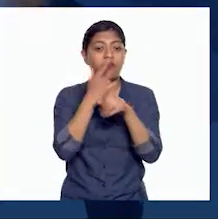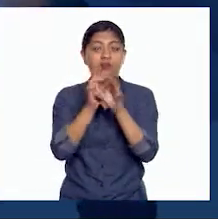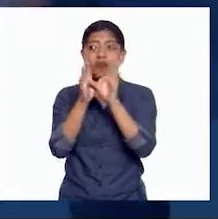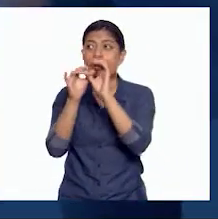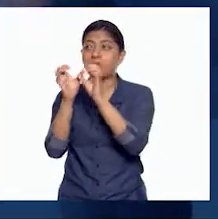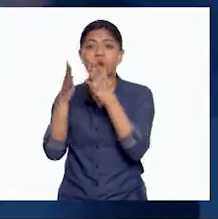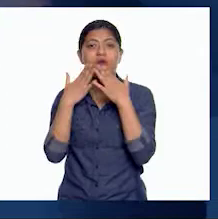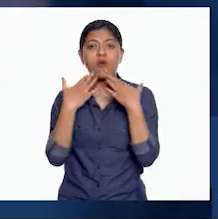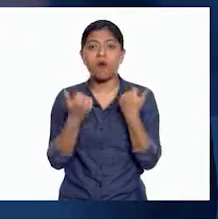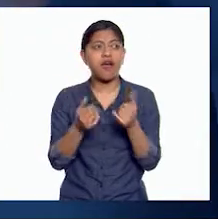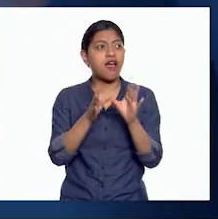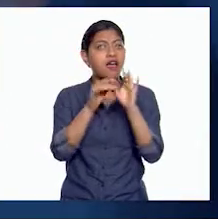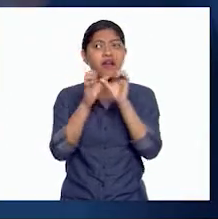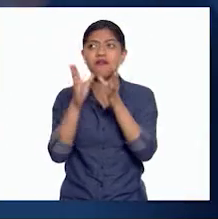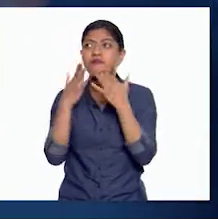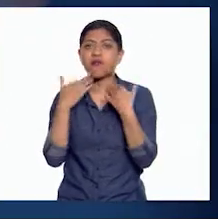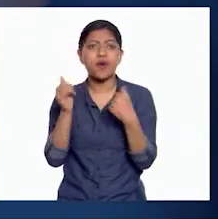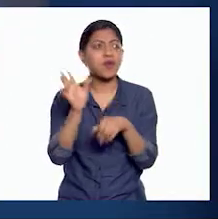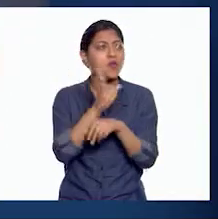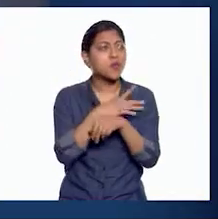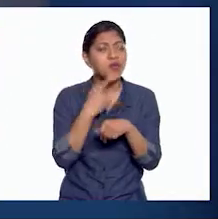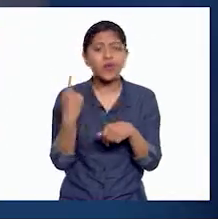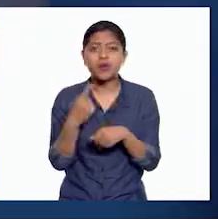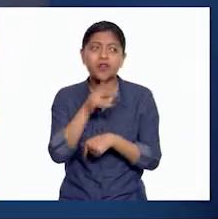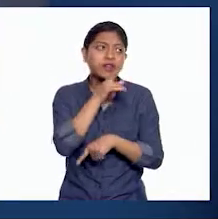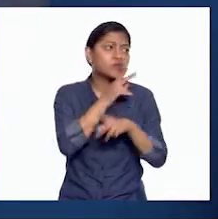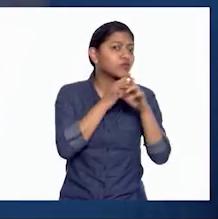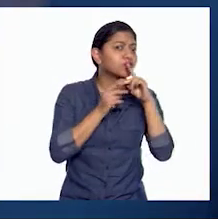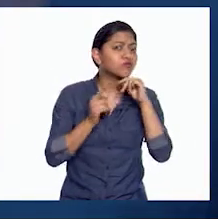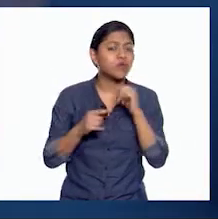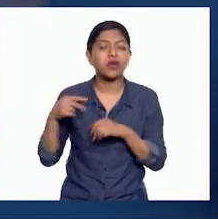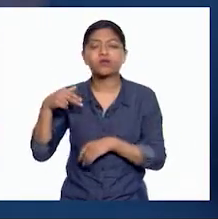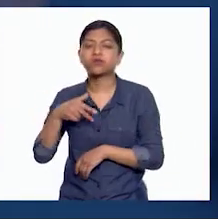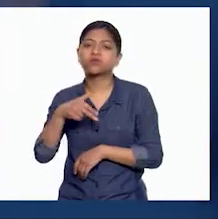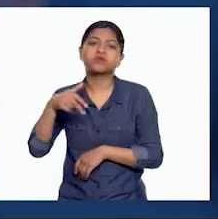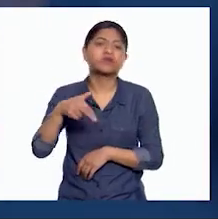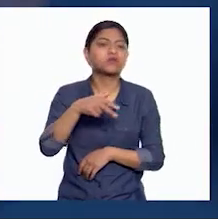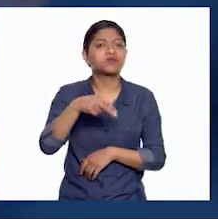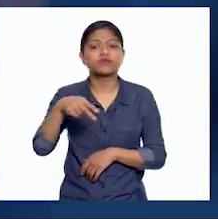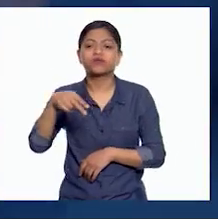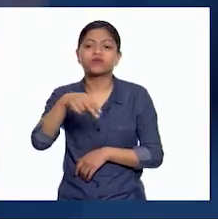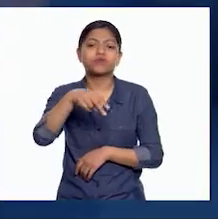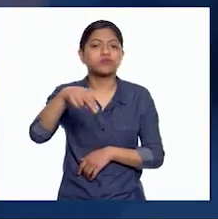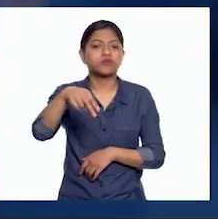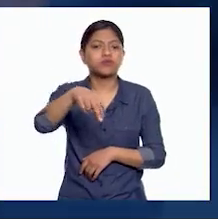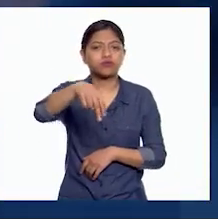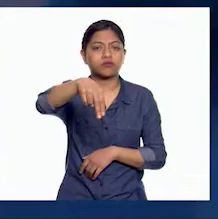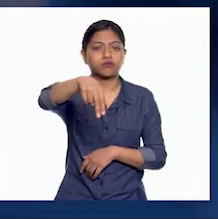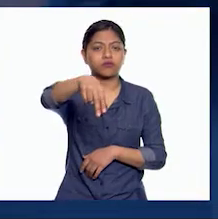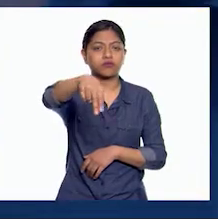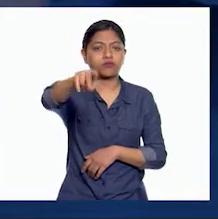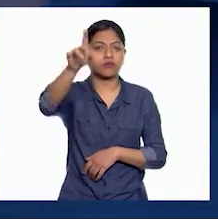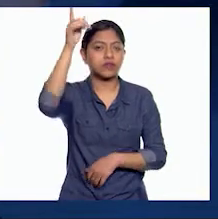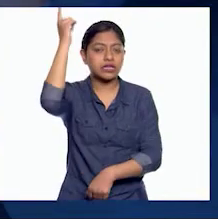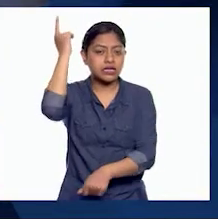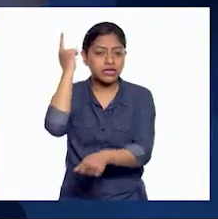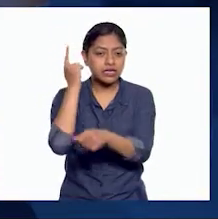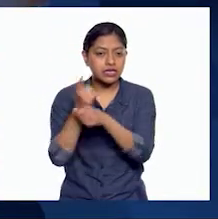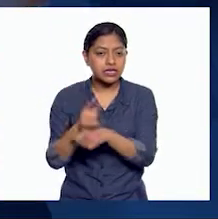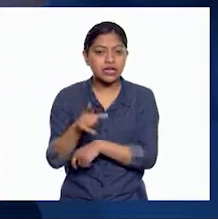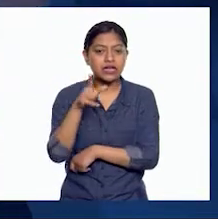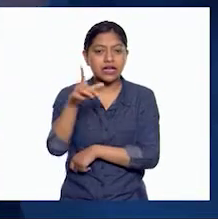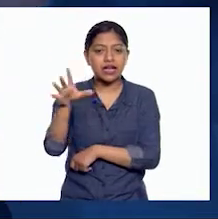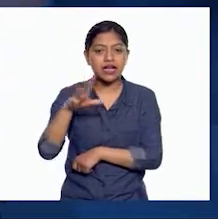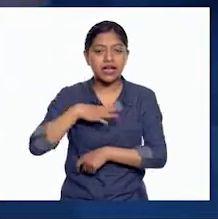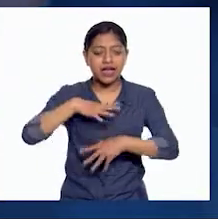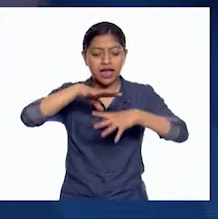a preocupar, dijo, ¿dónde están las aves? ¿Dónde están las aves? Y siguió caminando, hasta que encontró una